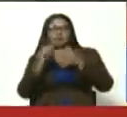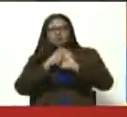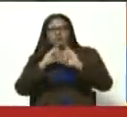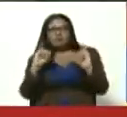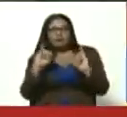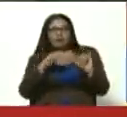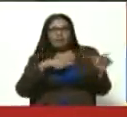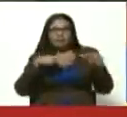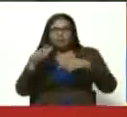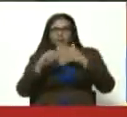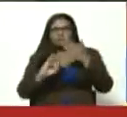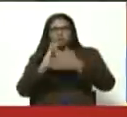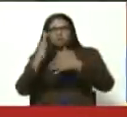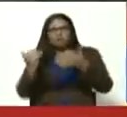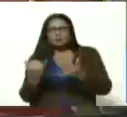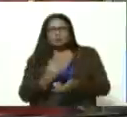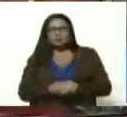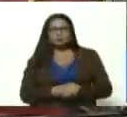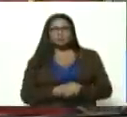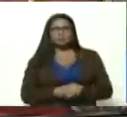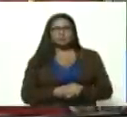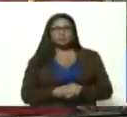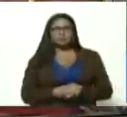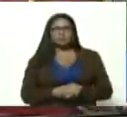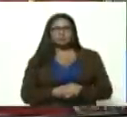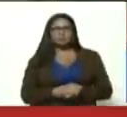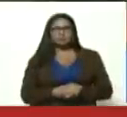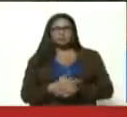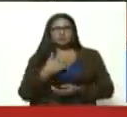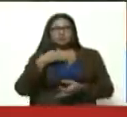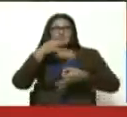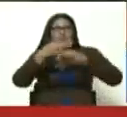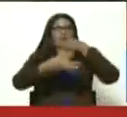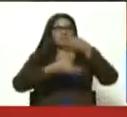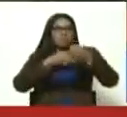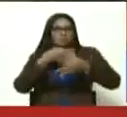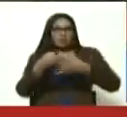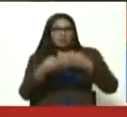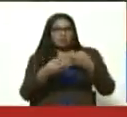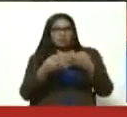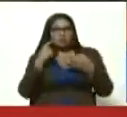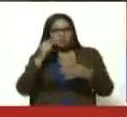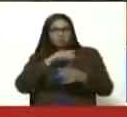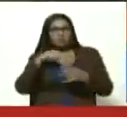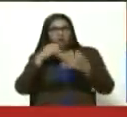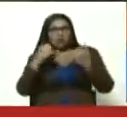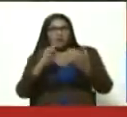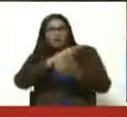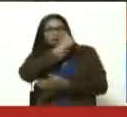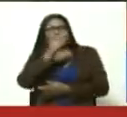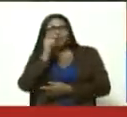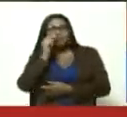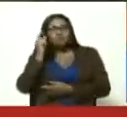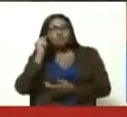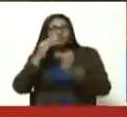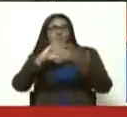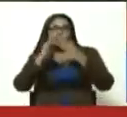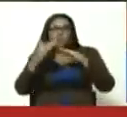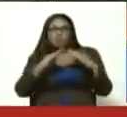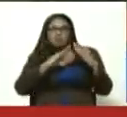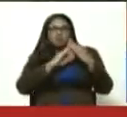estar funcionando me explico en este momento los jefes y jefas de calle